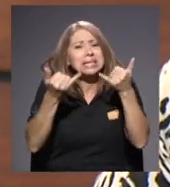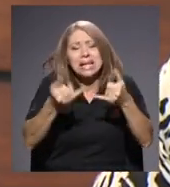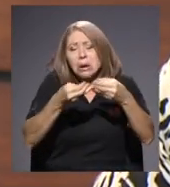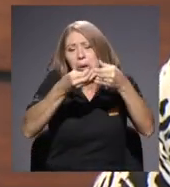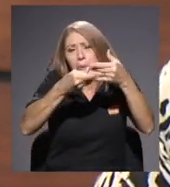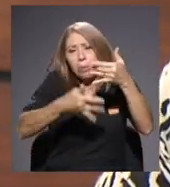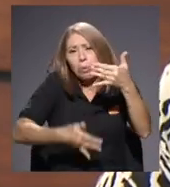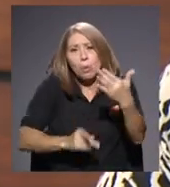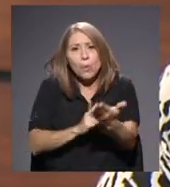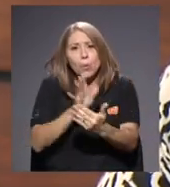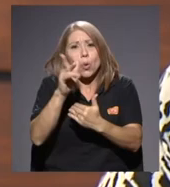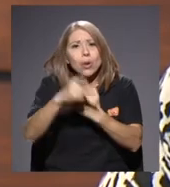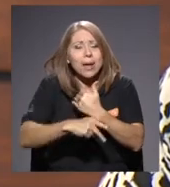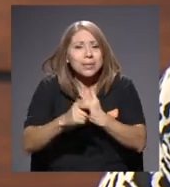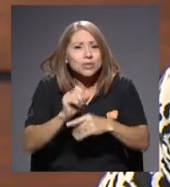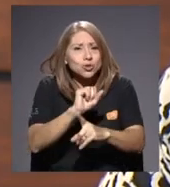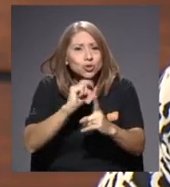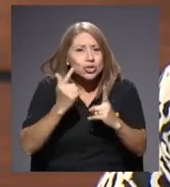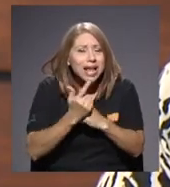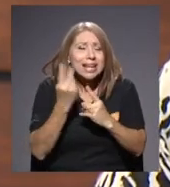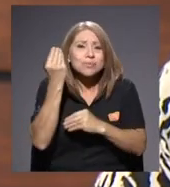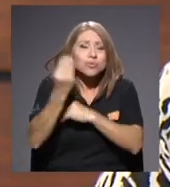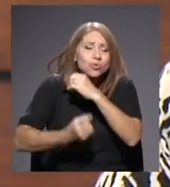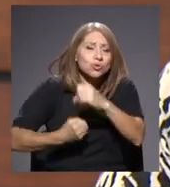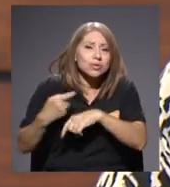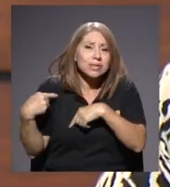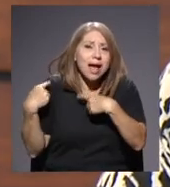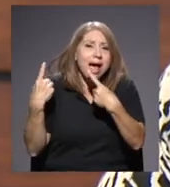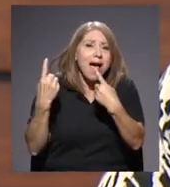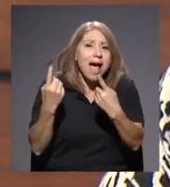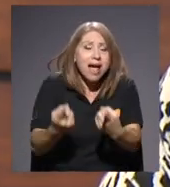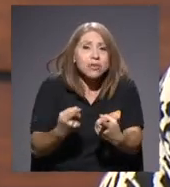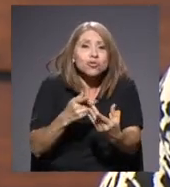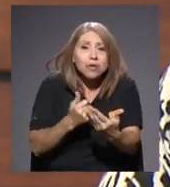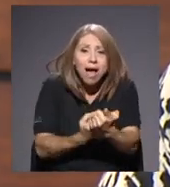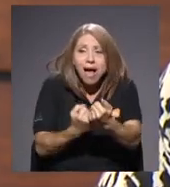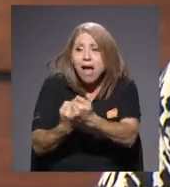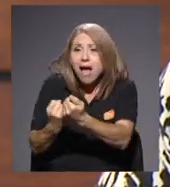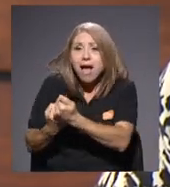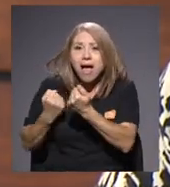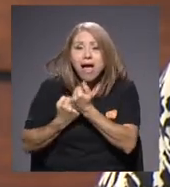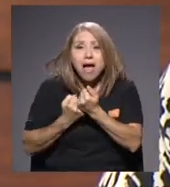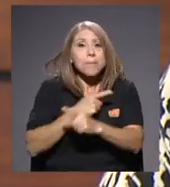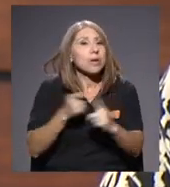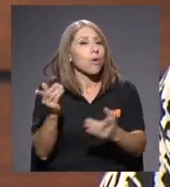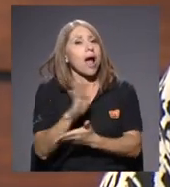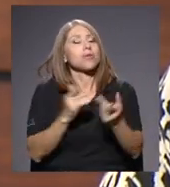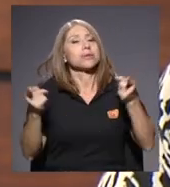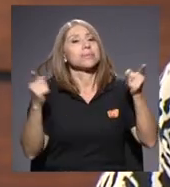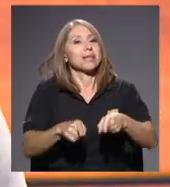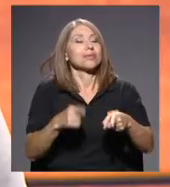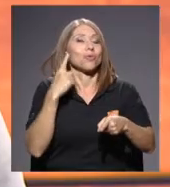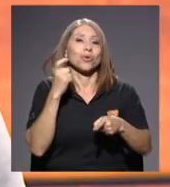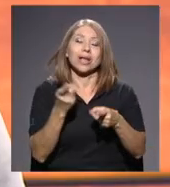y durante décadas se ha invertido en ese tema, algo está pasando. Tenemos que no estamos resolviendo el problema de fondo. Tenemos más redes.